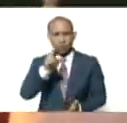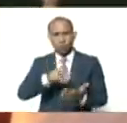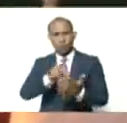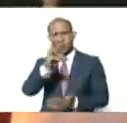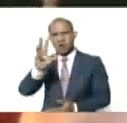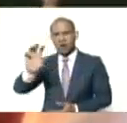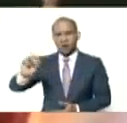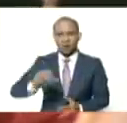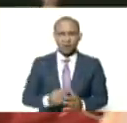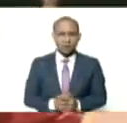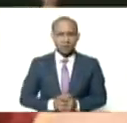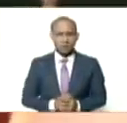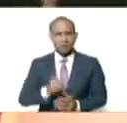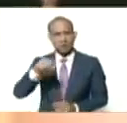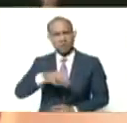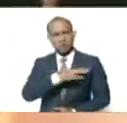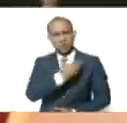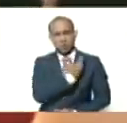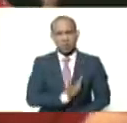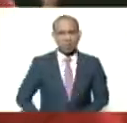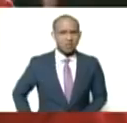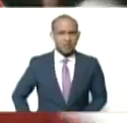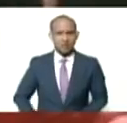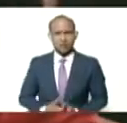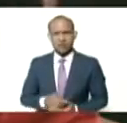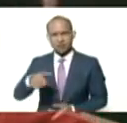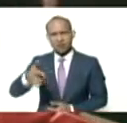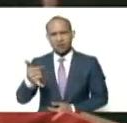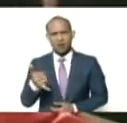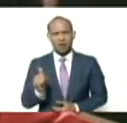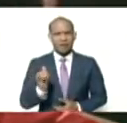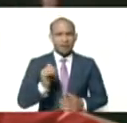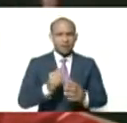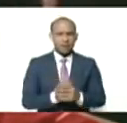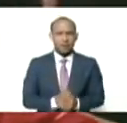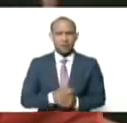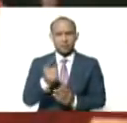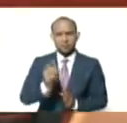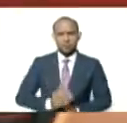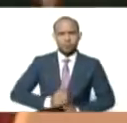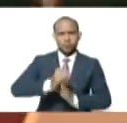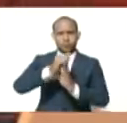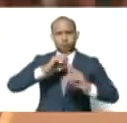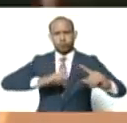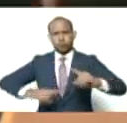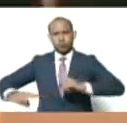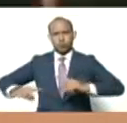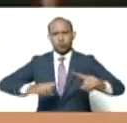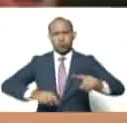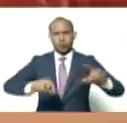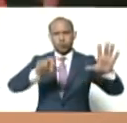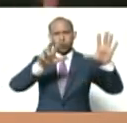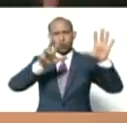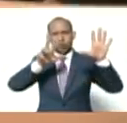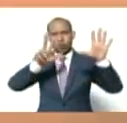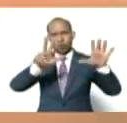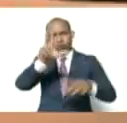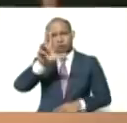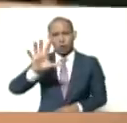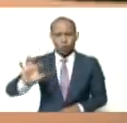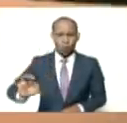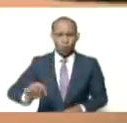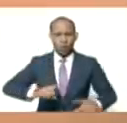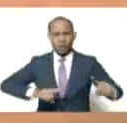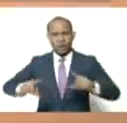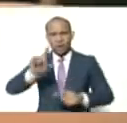2021-2030. De manera, presidente, que aquí está su delegados y delegadas, sus 850